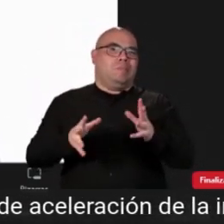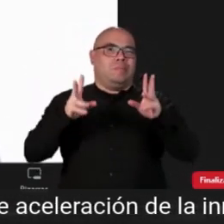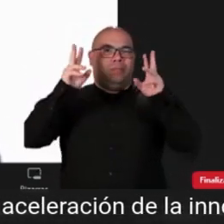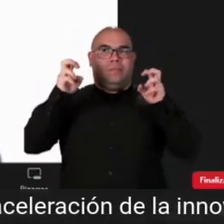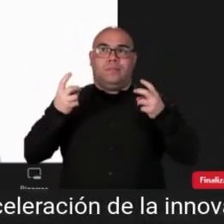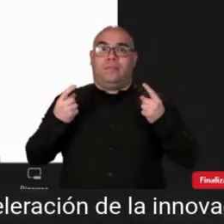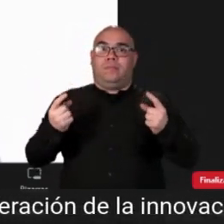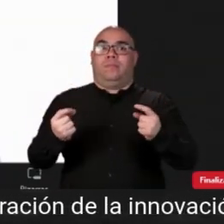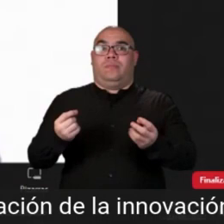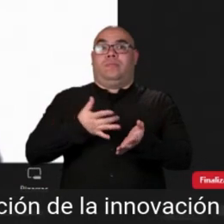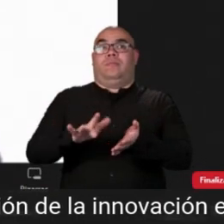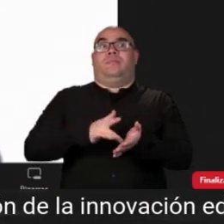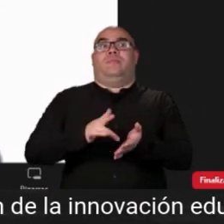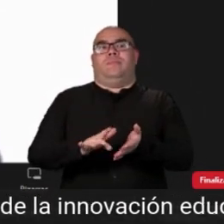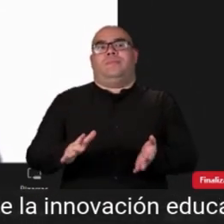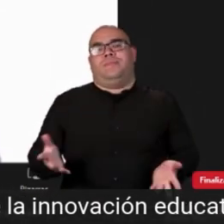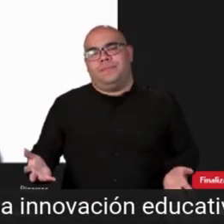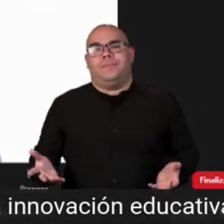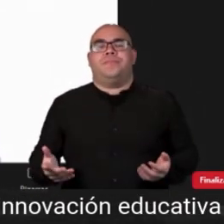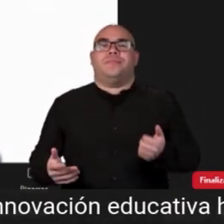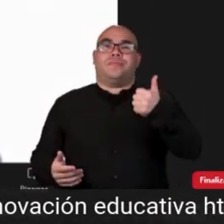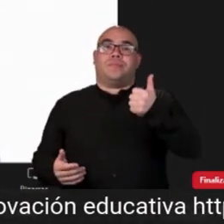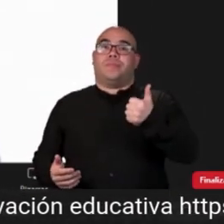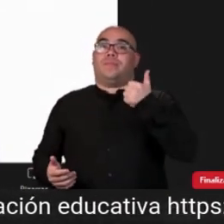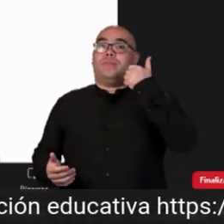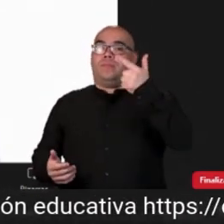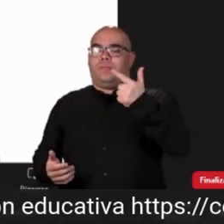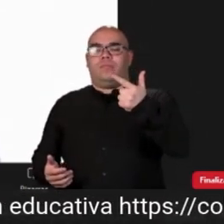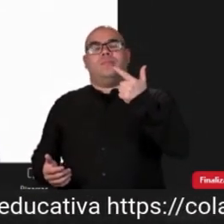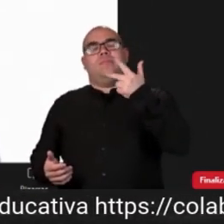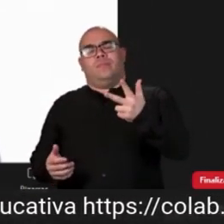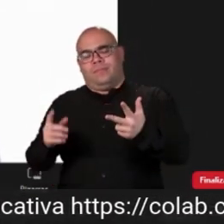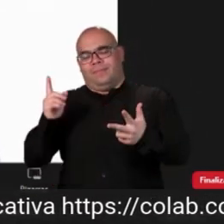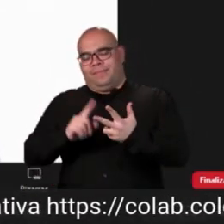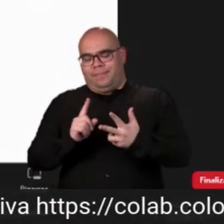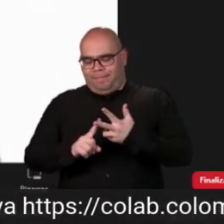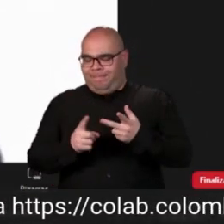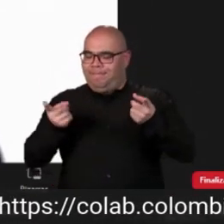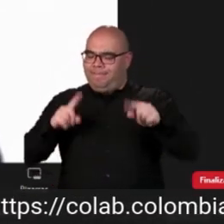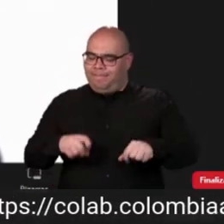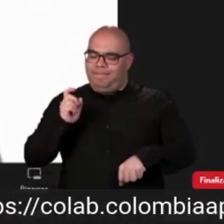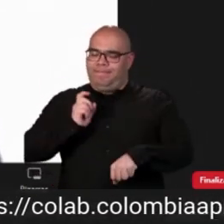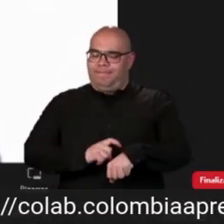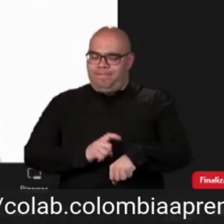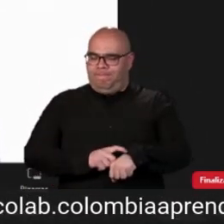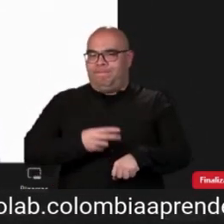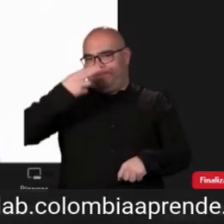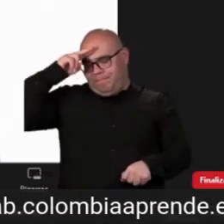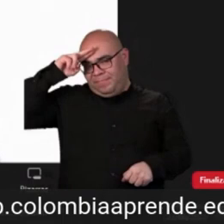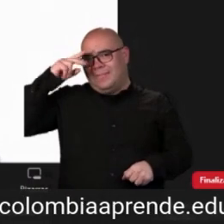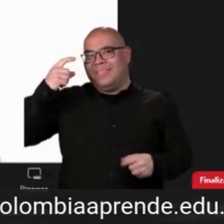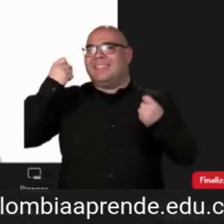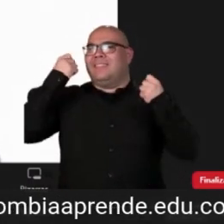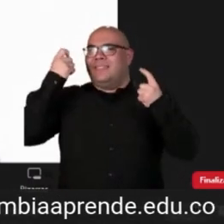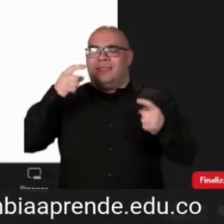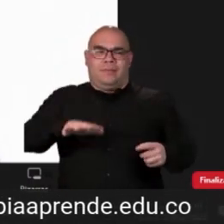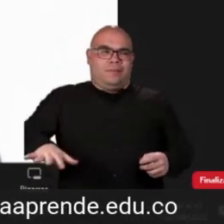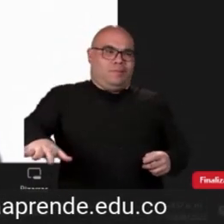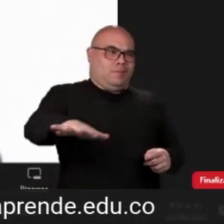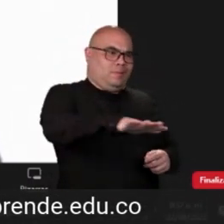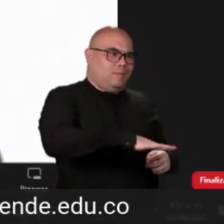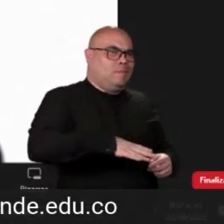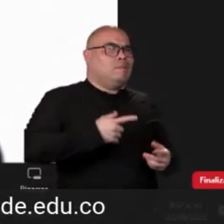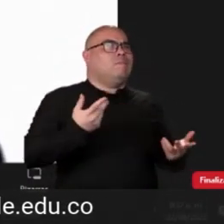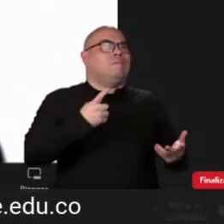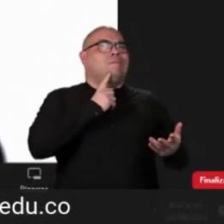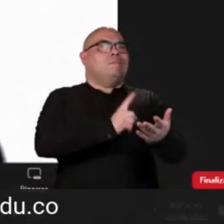emergencia. Otra parte importante que debemos dedicarle tiempo es a entender las necesidades de los públicos que servimos, empezando,